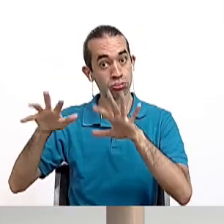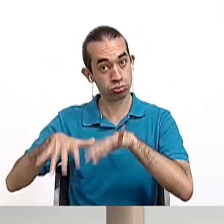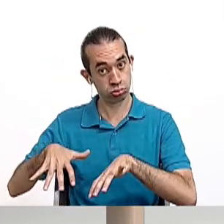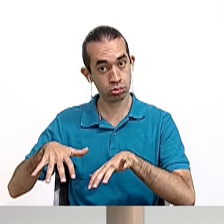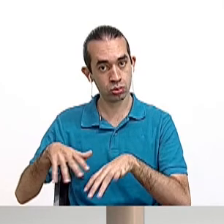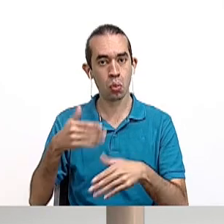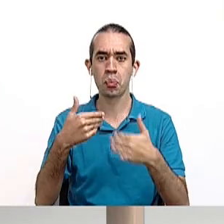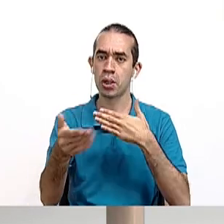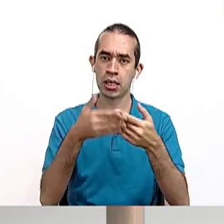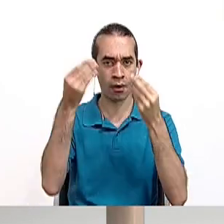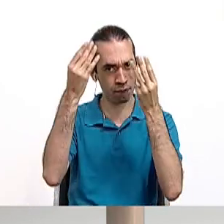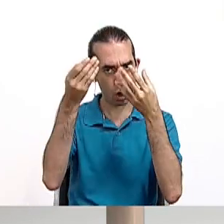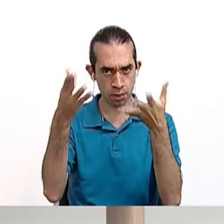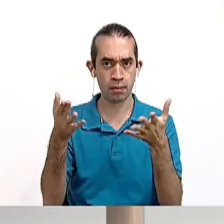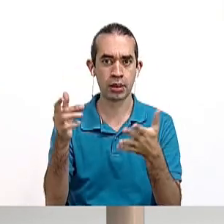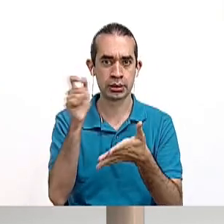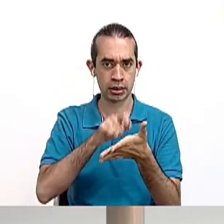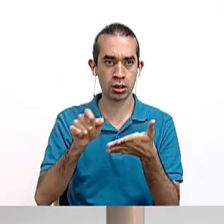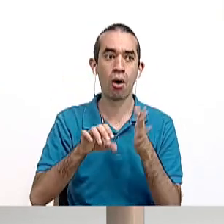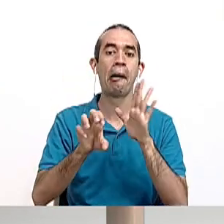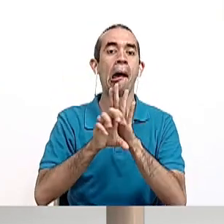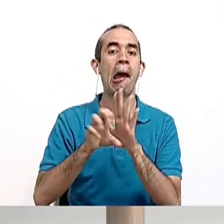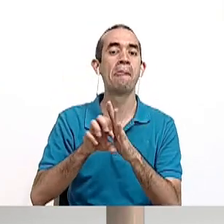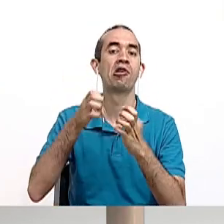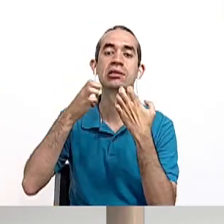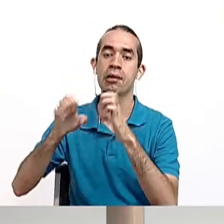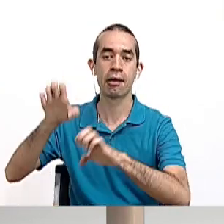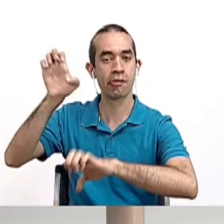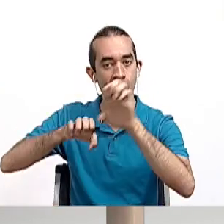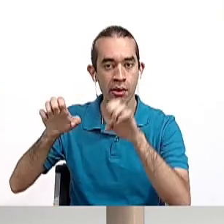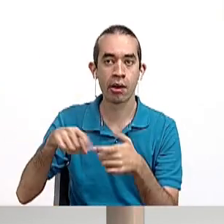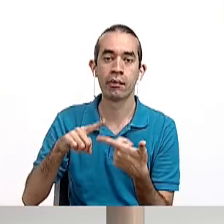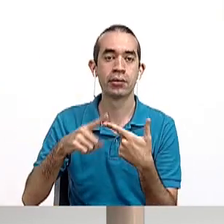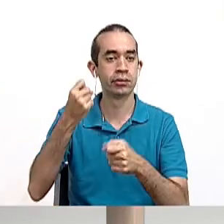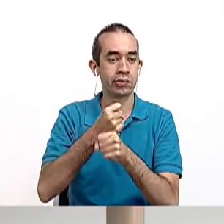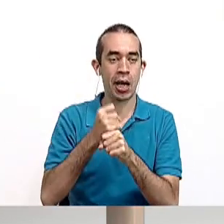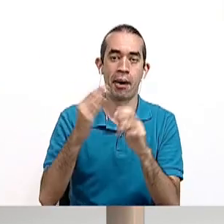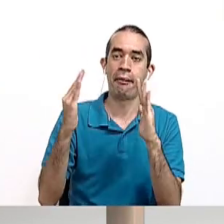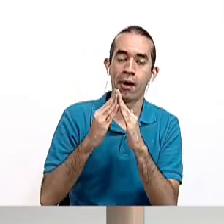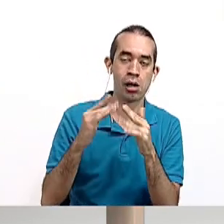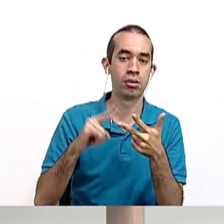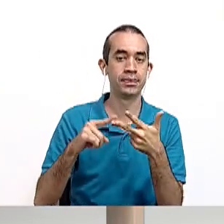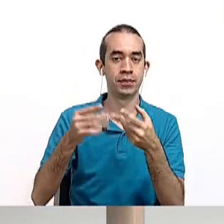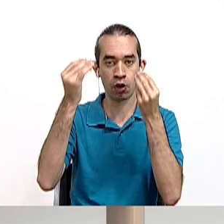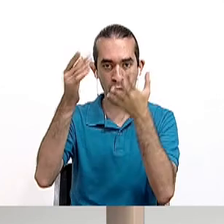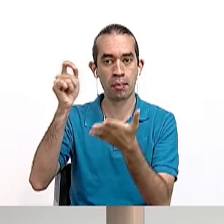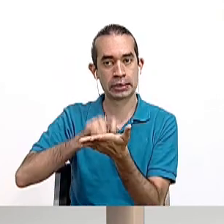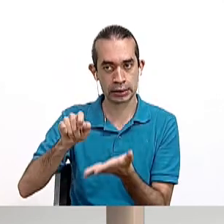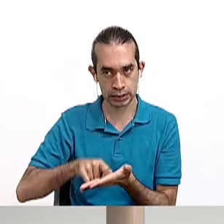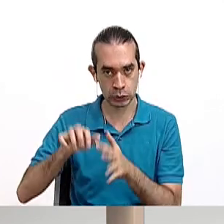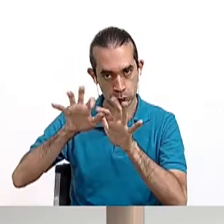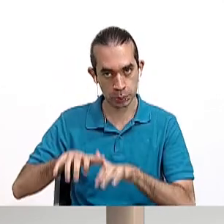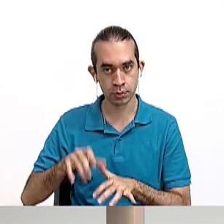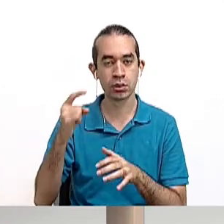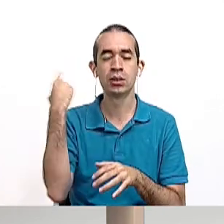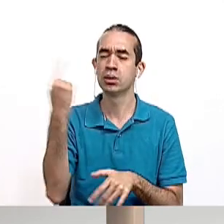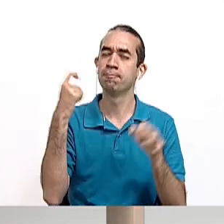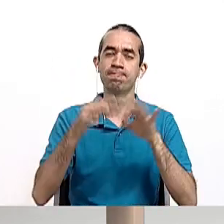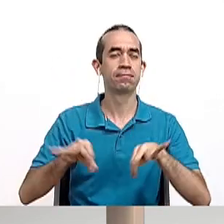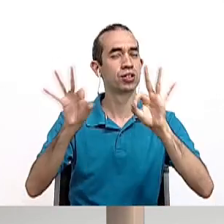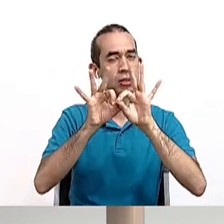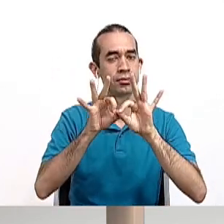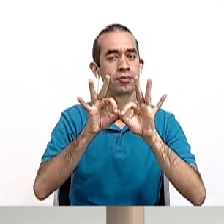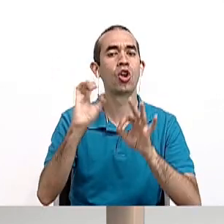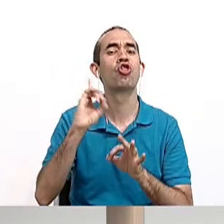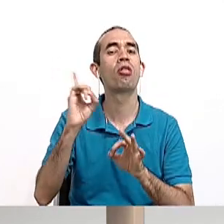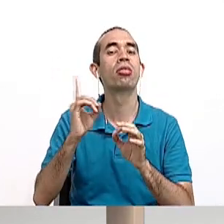escrito, cuando hagan sus estrategias evaluativas o cuando ustedes tienen una tarea, un informe escrito, siempre es importante mencionar